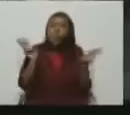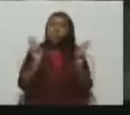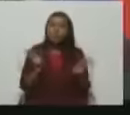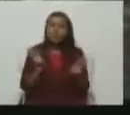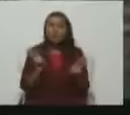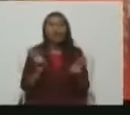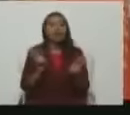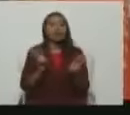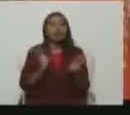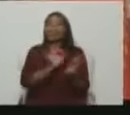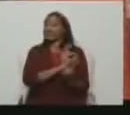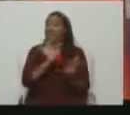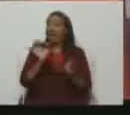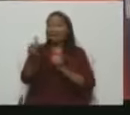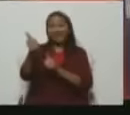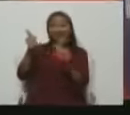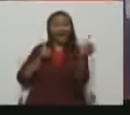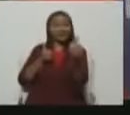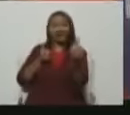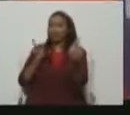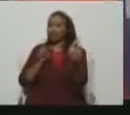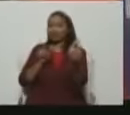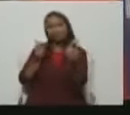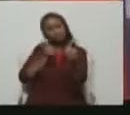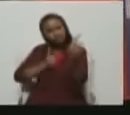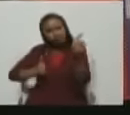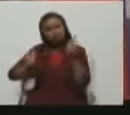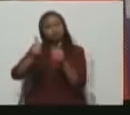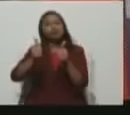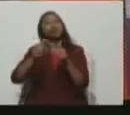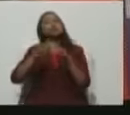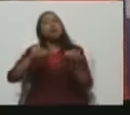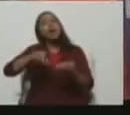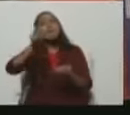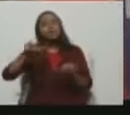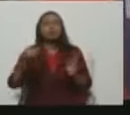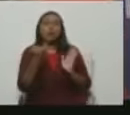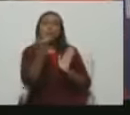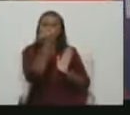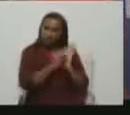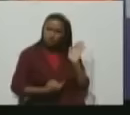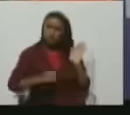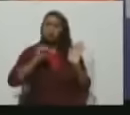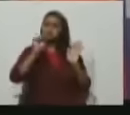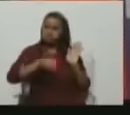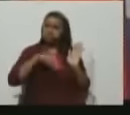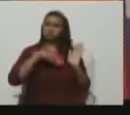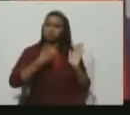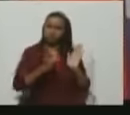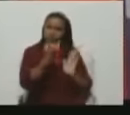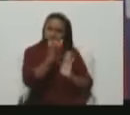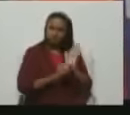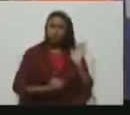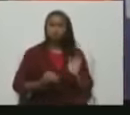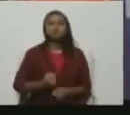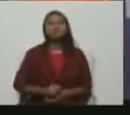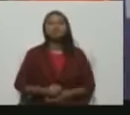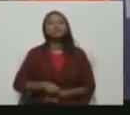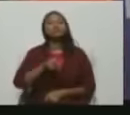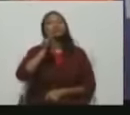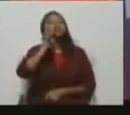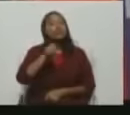atrás. Todo el que se quiso inscribir, se inscribió. Además, se realizaron dos jornadas de